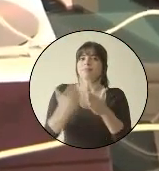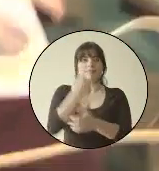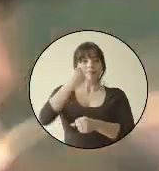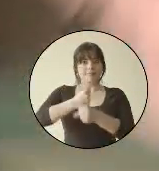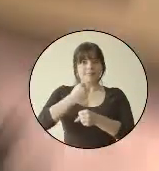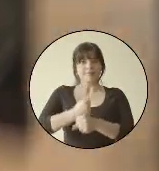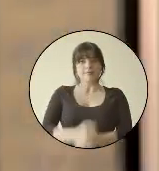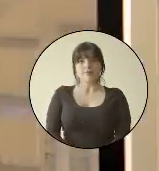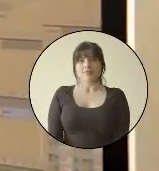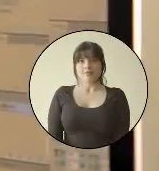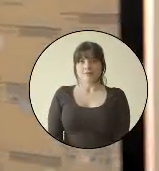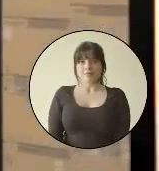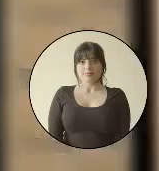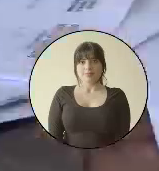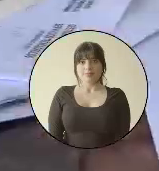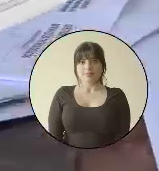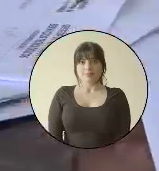de empleo.